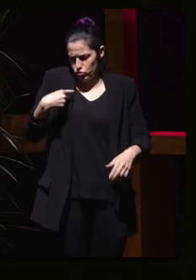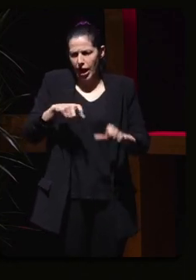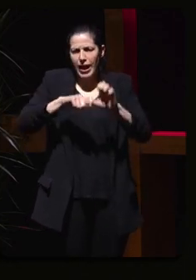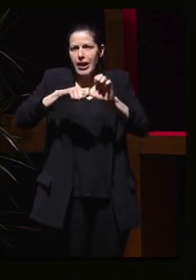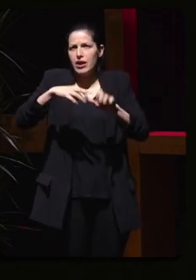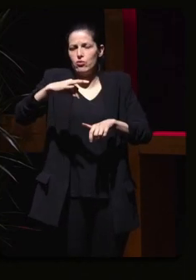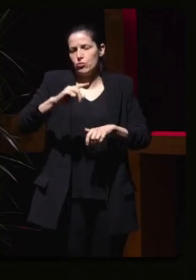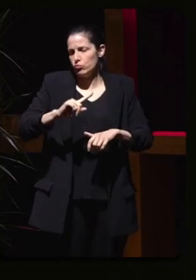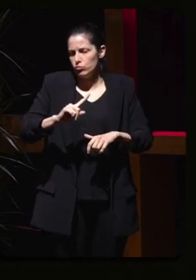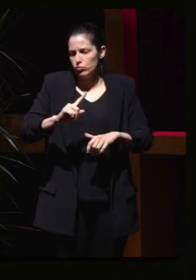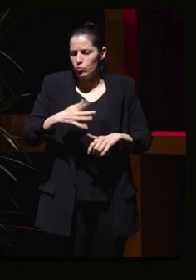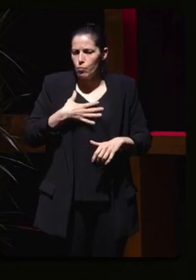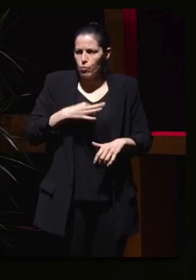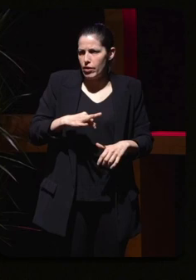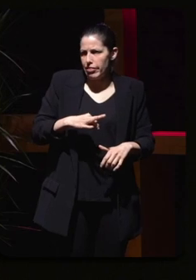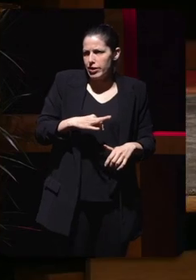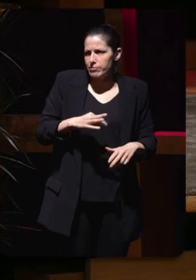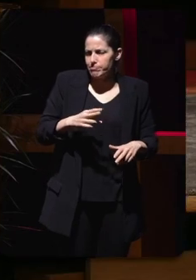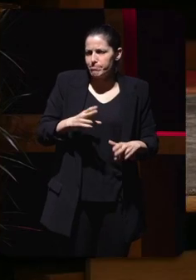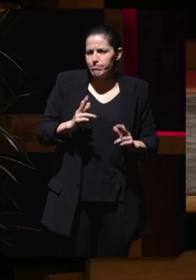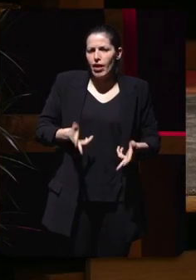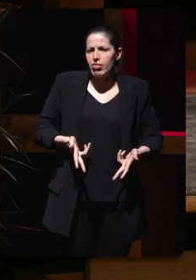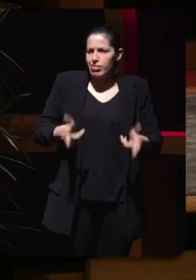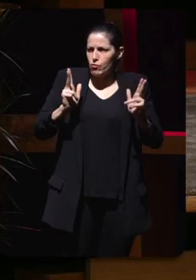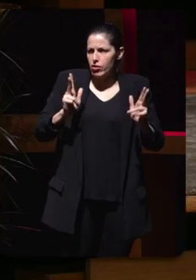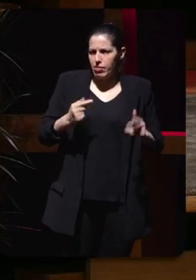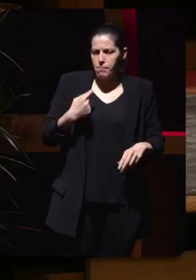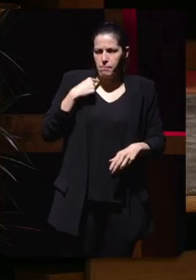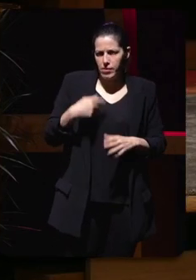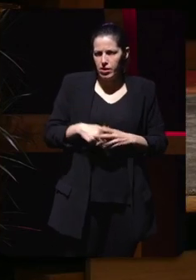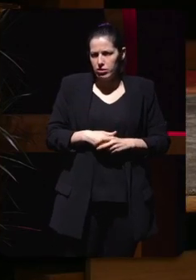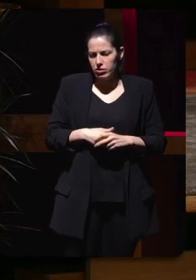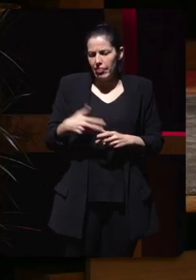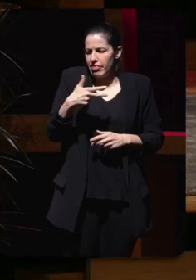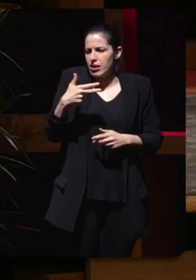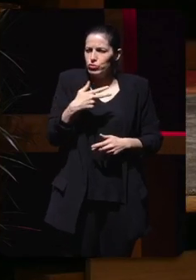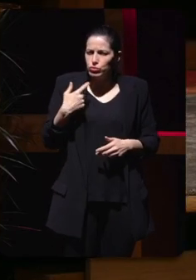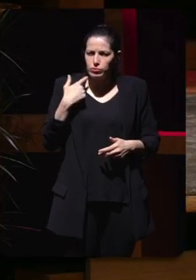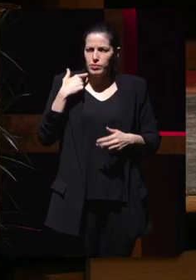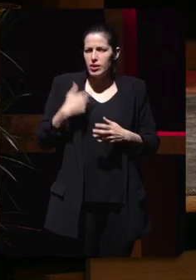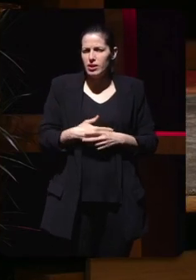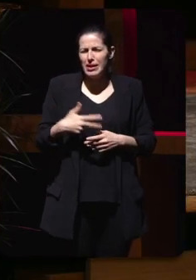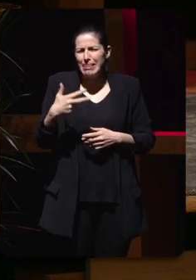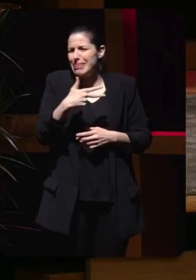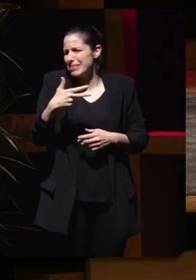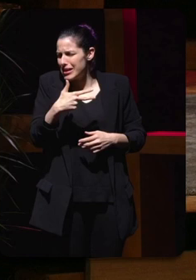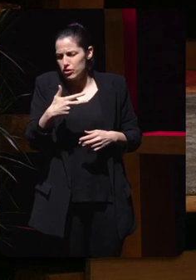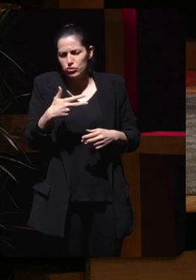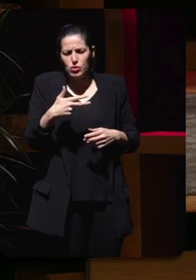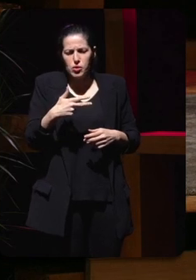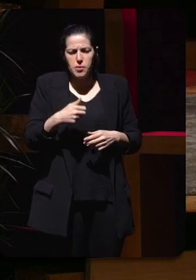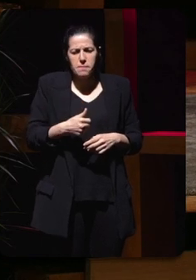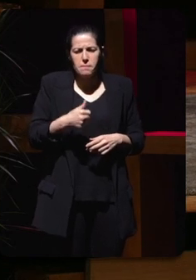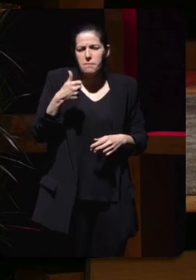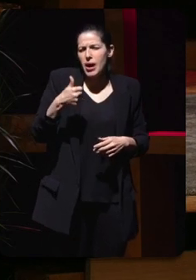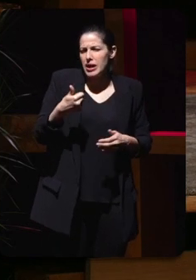género, tienen las de perder. Y como uno de los derechos más vapuleado, ¿no?, y que realmente pues